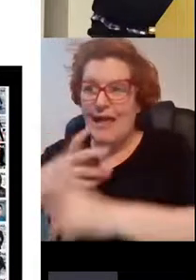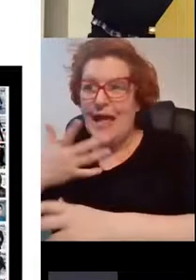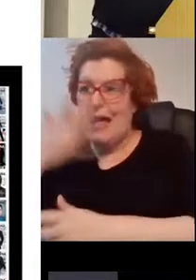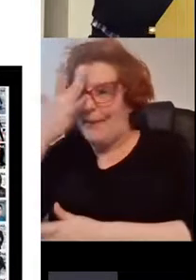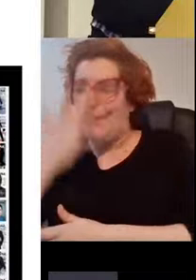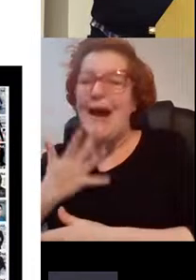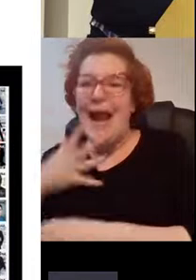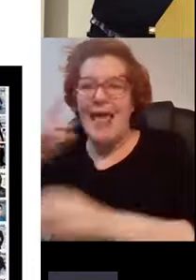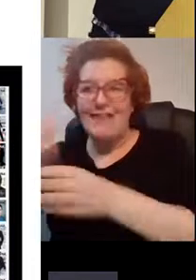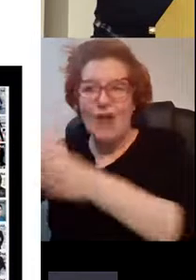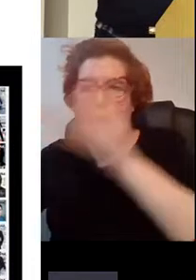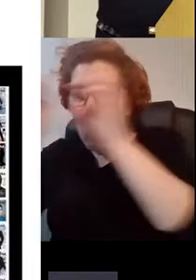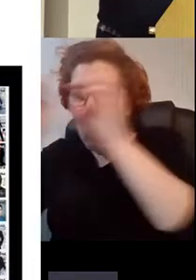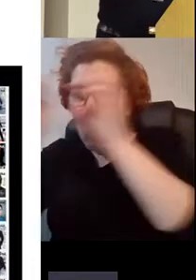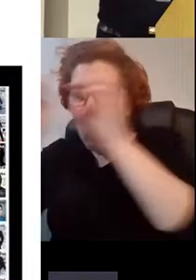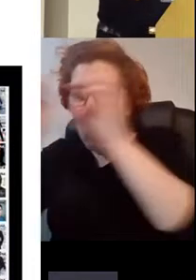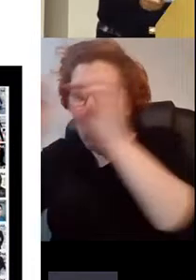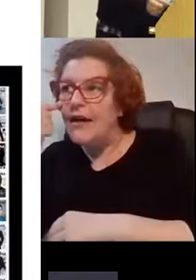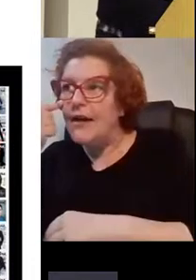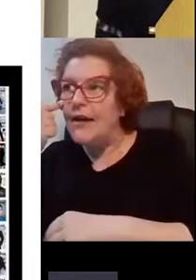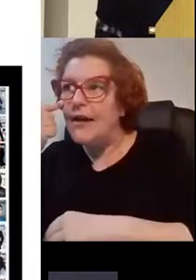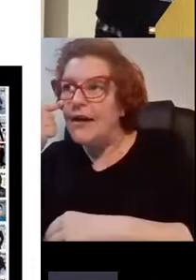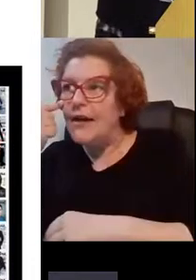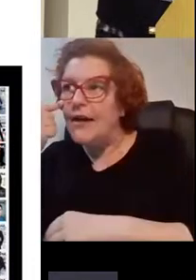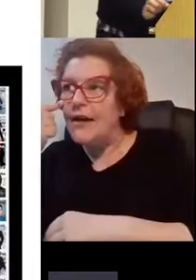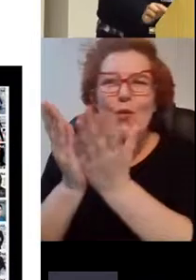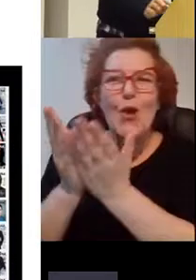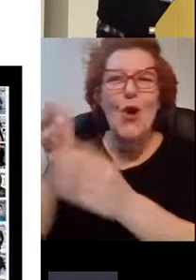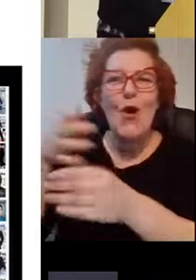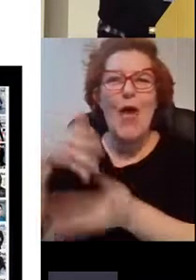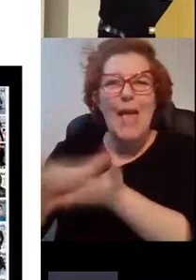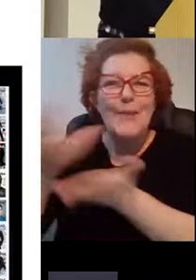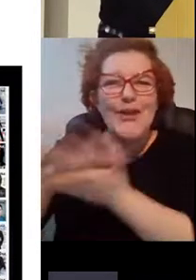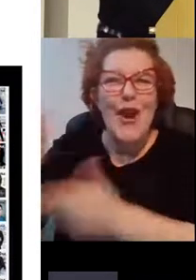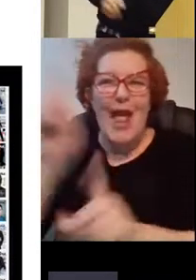vamos viendo cuál es el mundo de la expresión gráfica y siempre